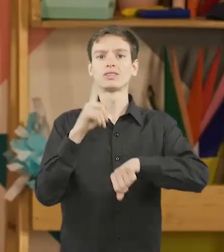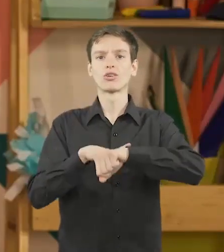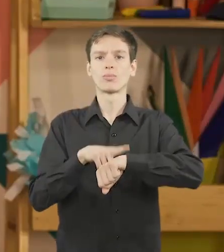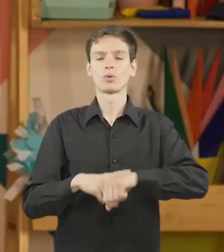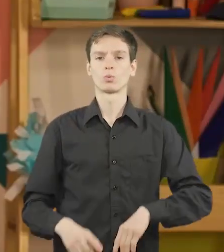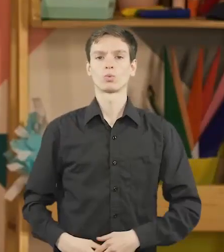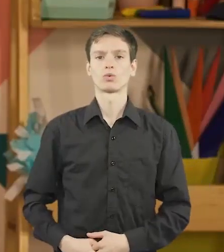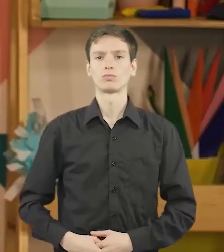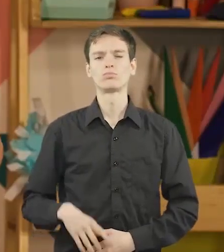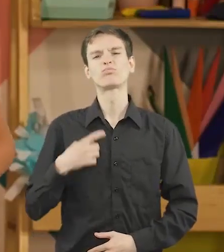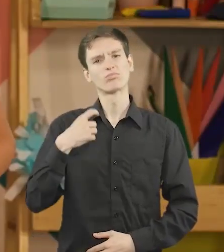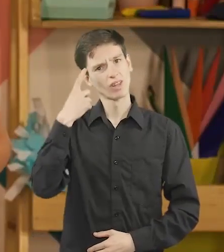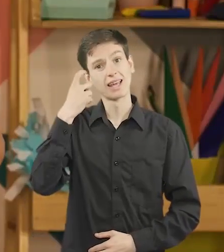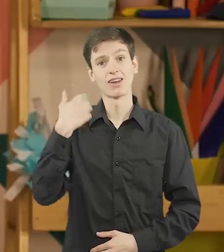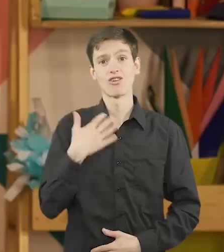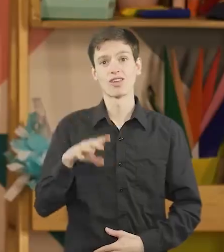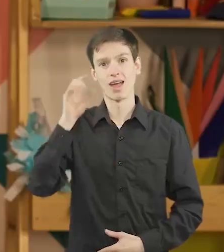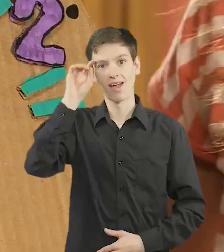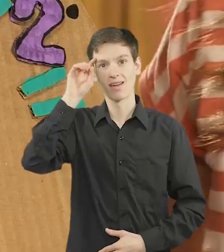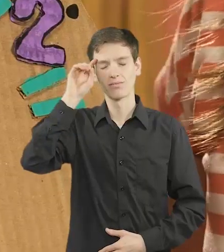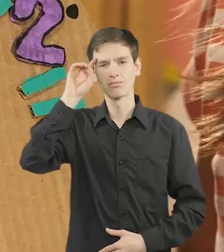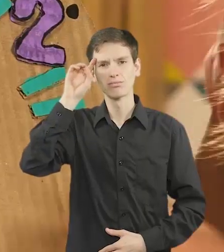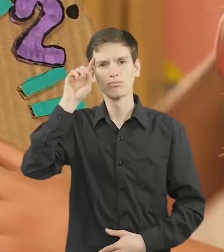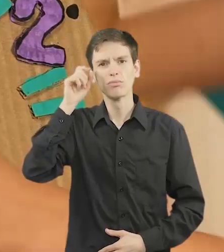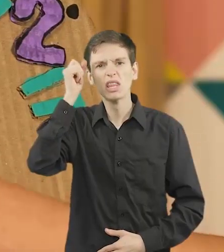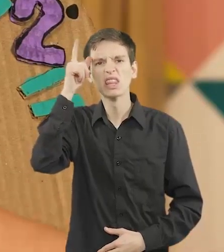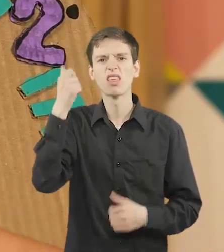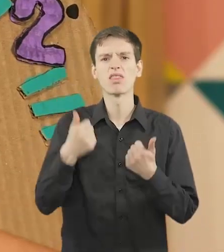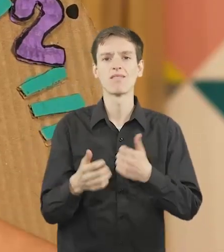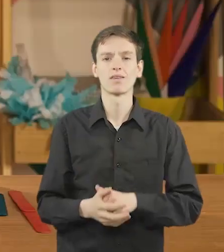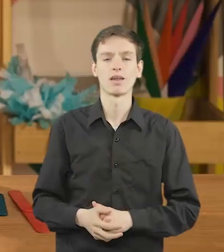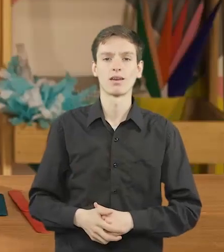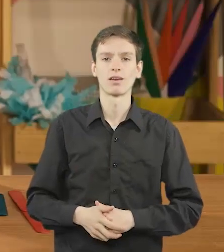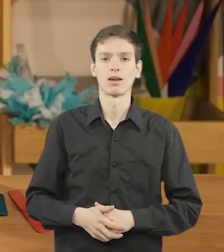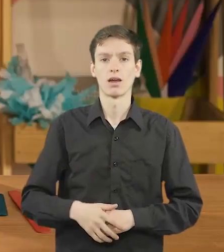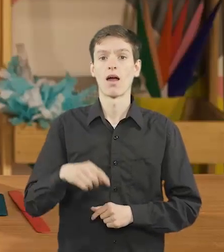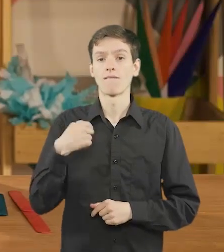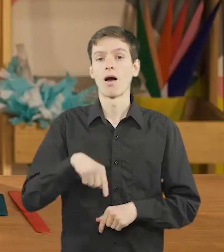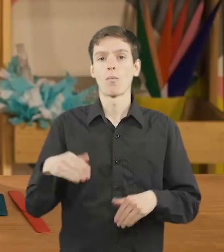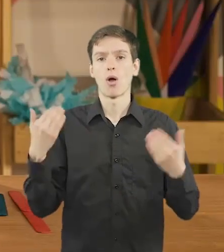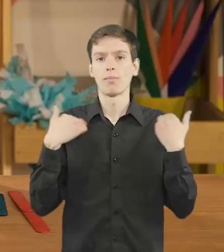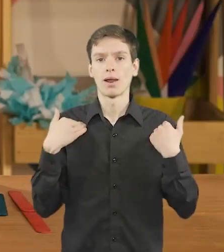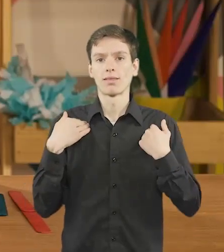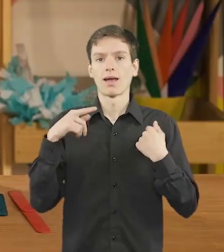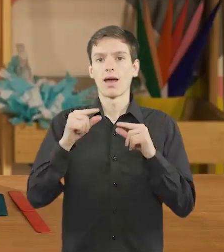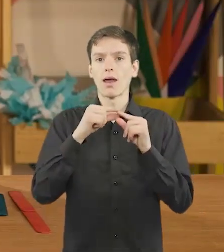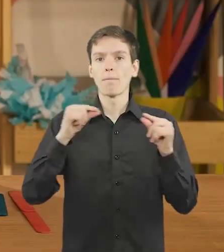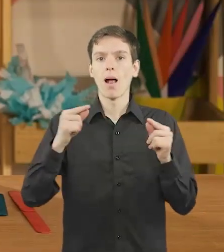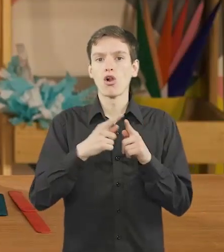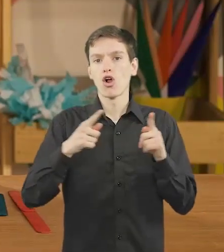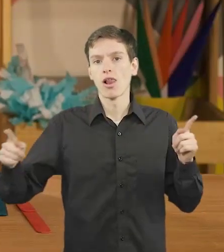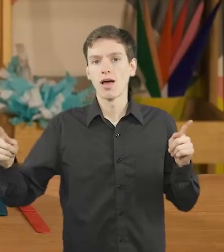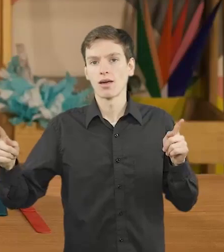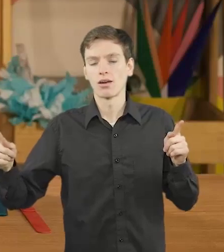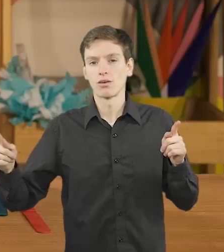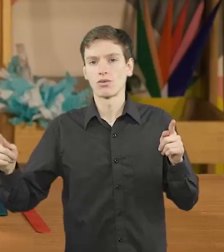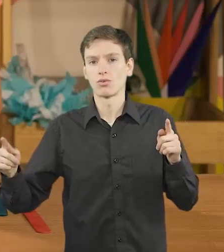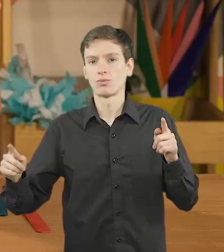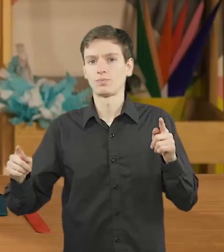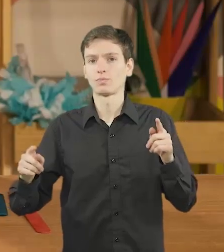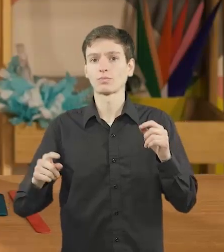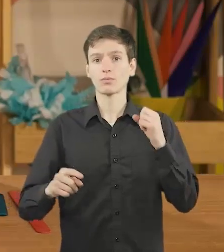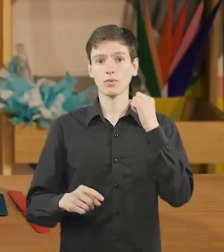con cinco minutos. Creo que entendí. Vamos a practicar. Este palito, el largo, hacia el dos,